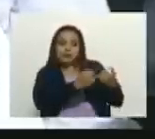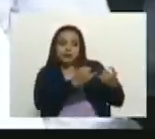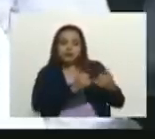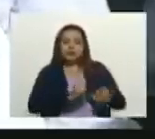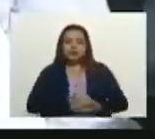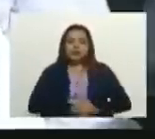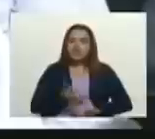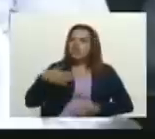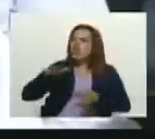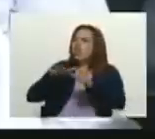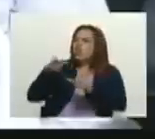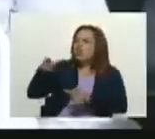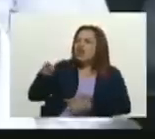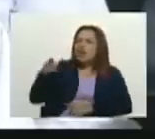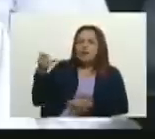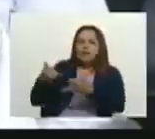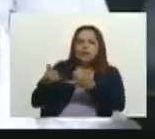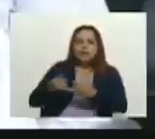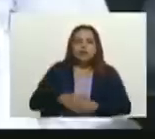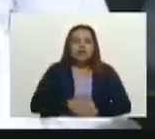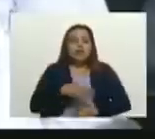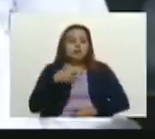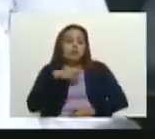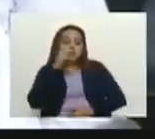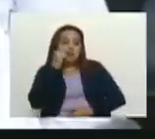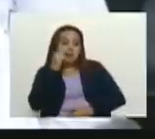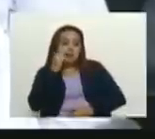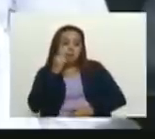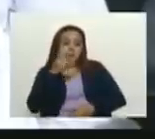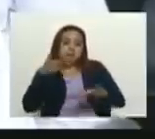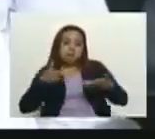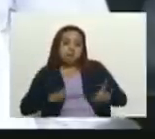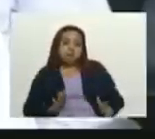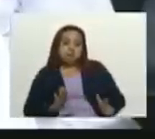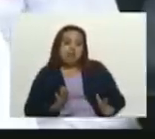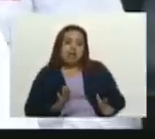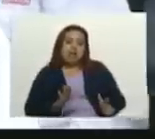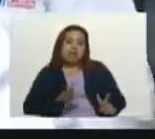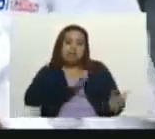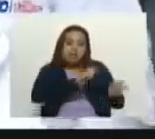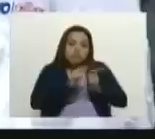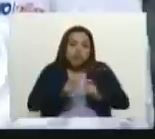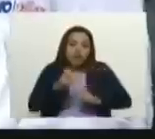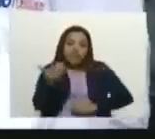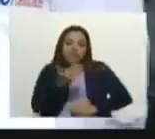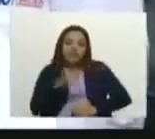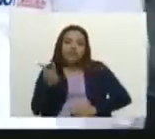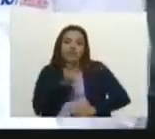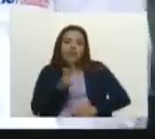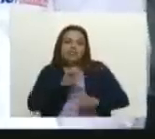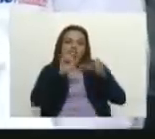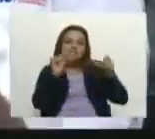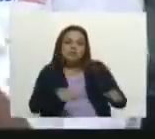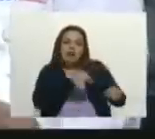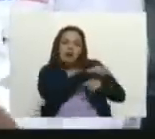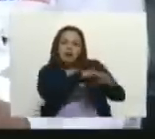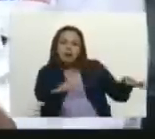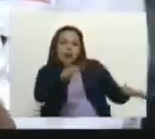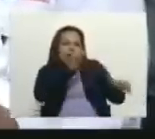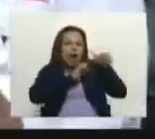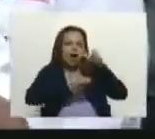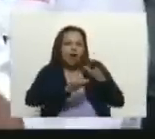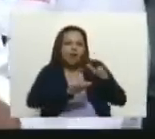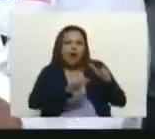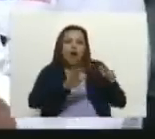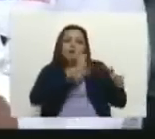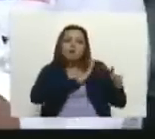viene ese apellido? Bueno, mi papá era trinitario y vino a Venezuela y ese sistema de riego, la firma del